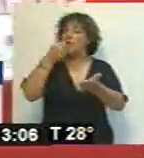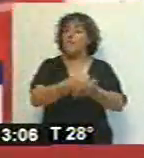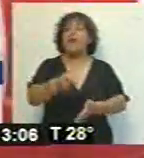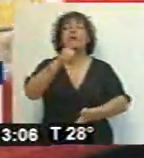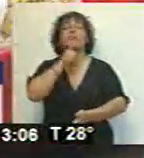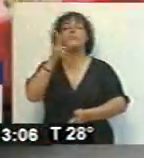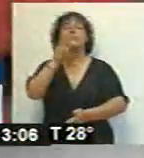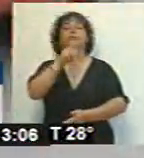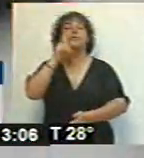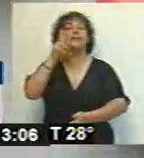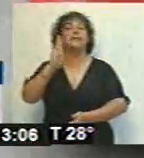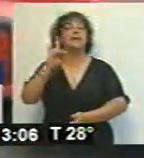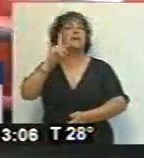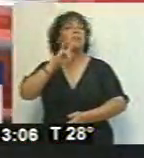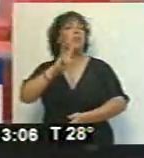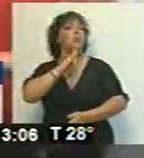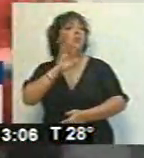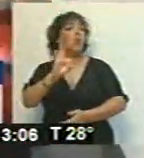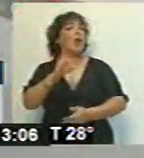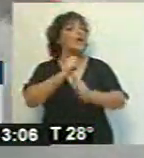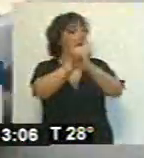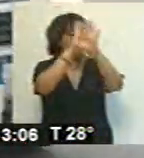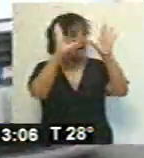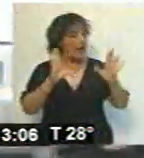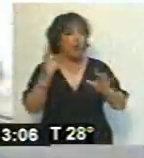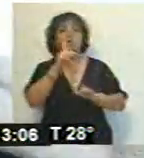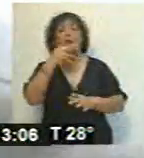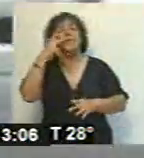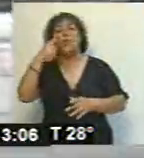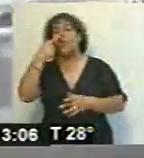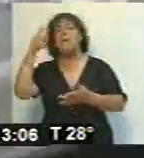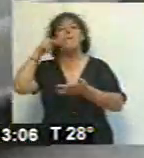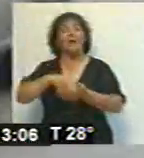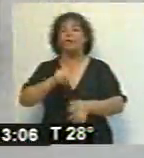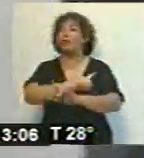Pues hay que aclarar muy bien, es un tributo, no es un impuesto.